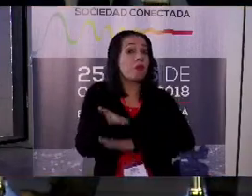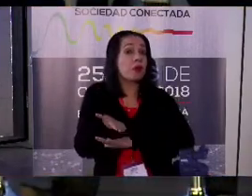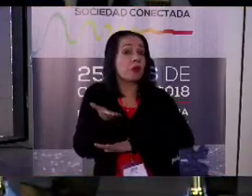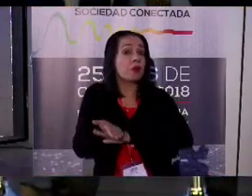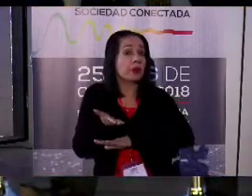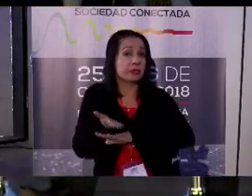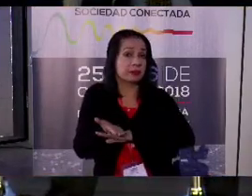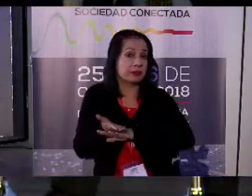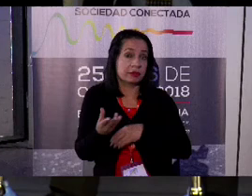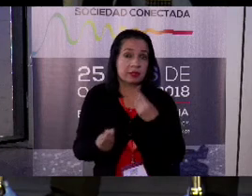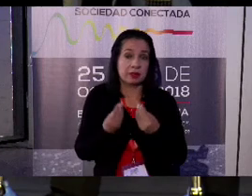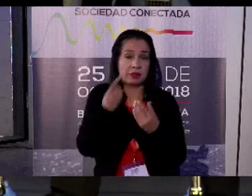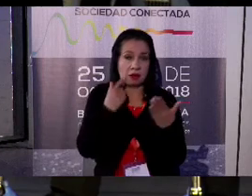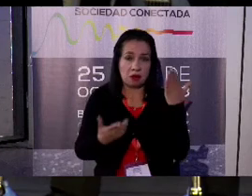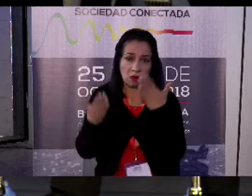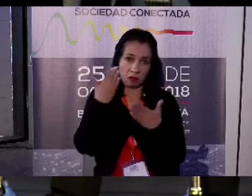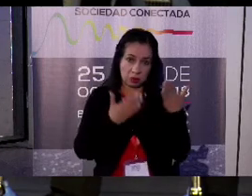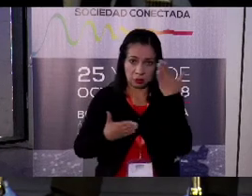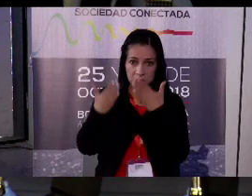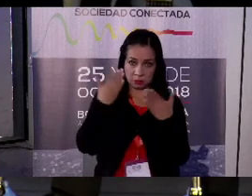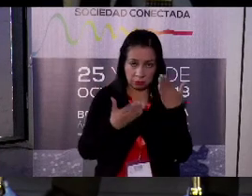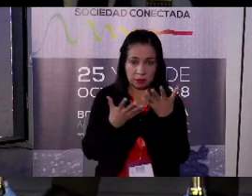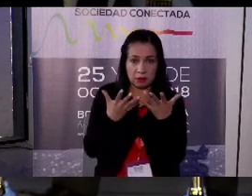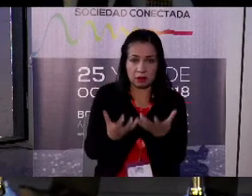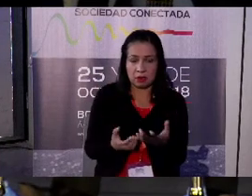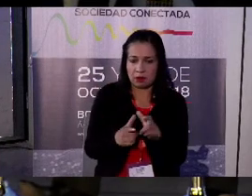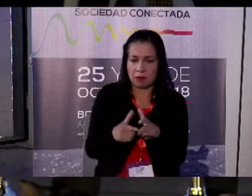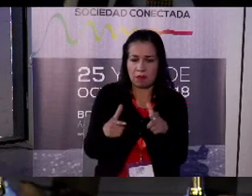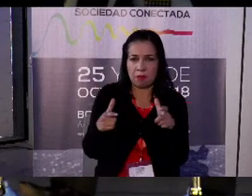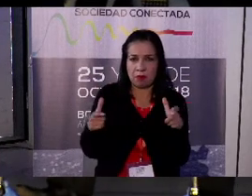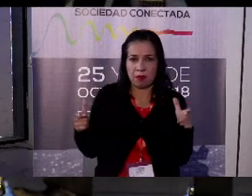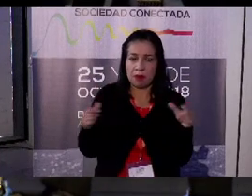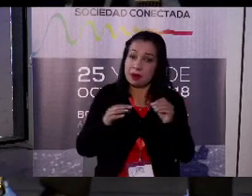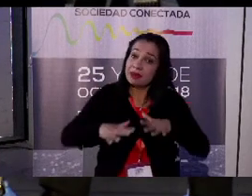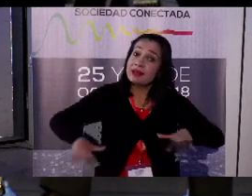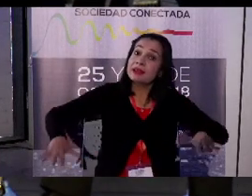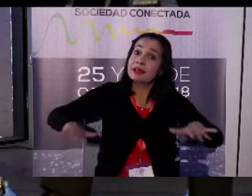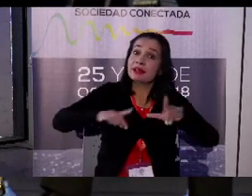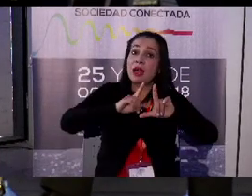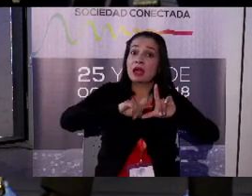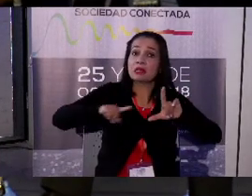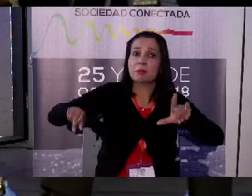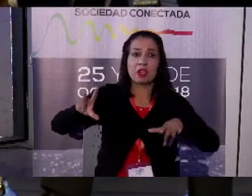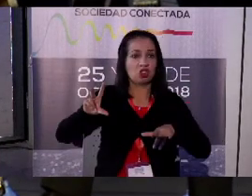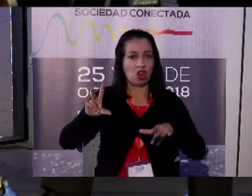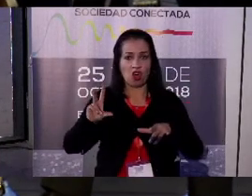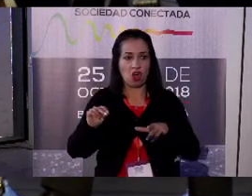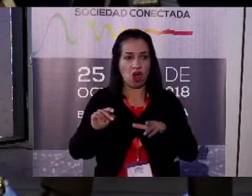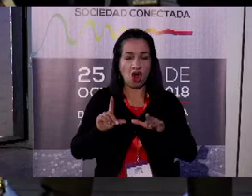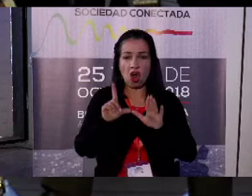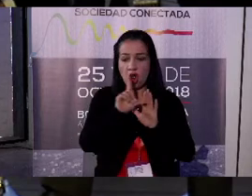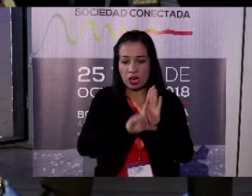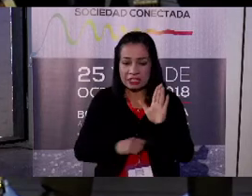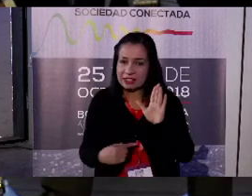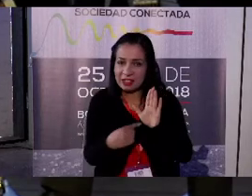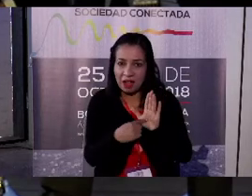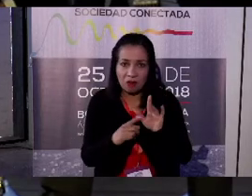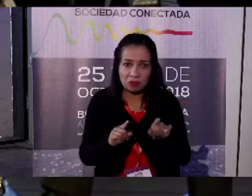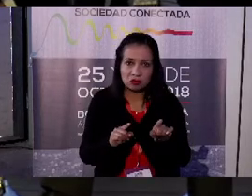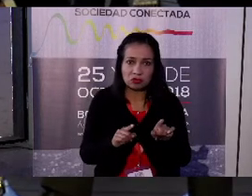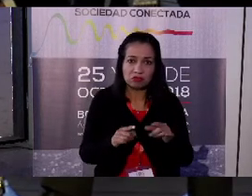se está analizando aumentar la cantidad de espectro No licenciado esto es a nivel